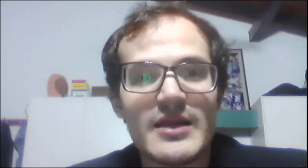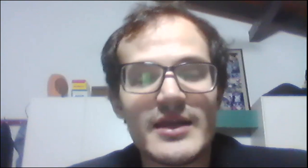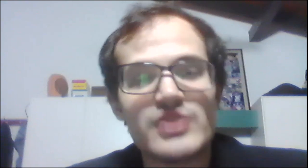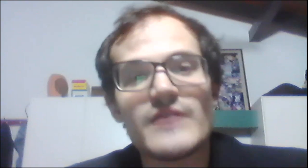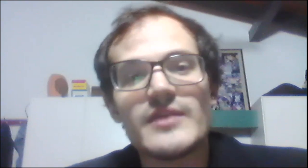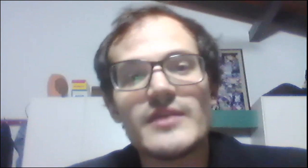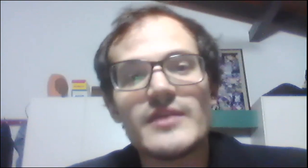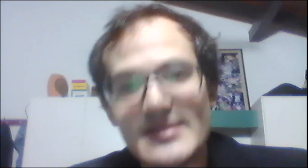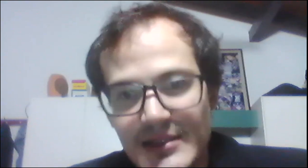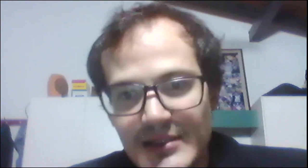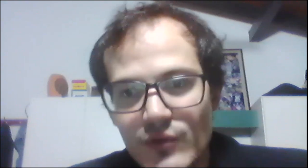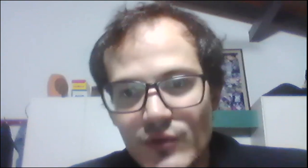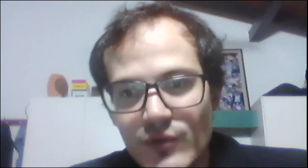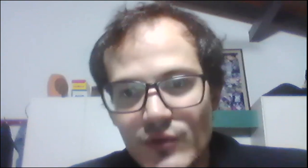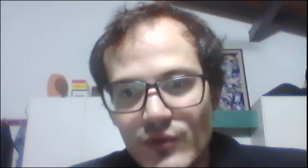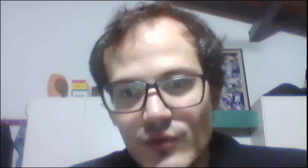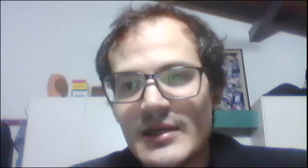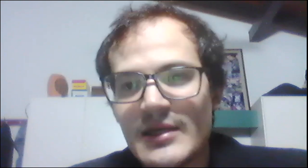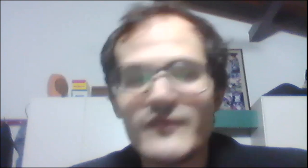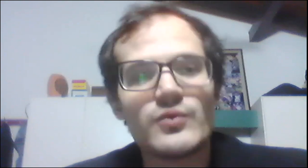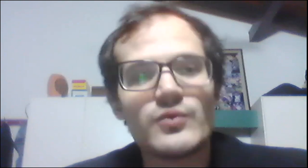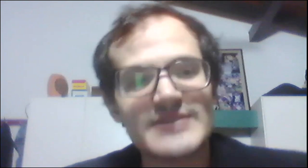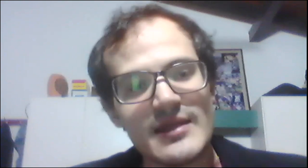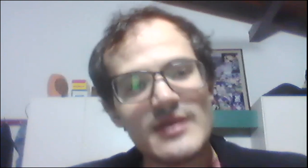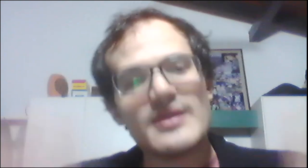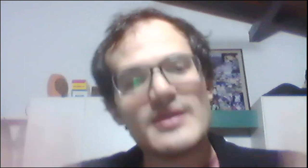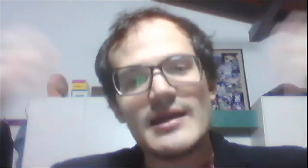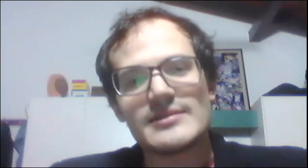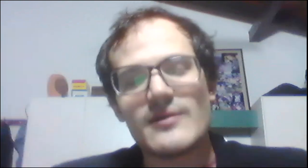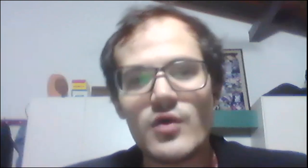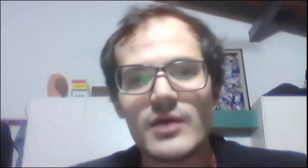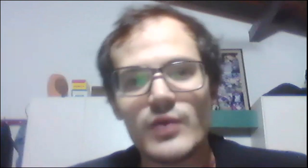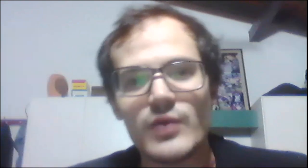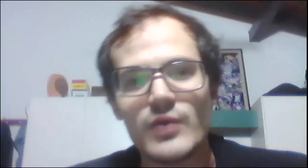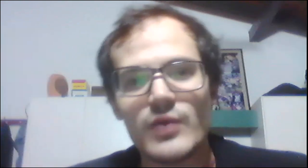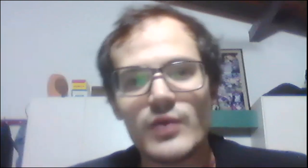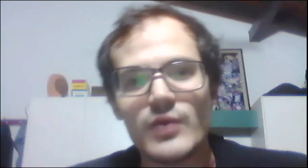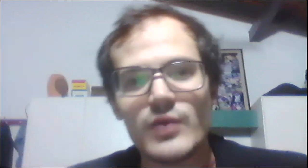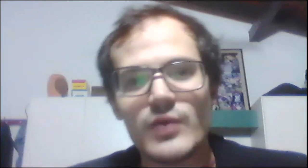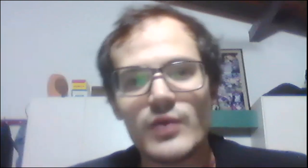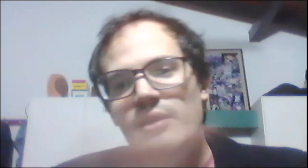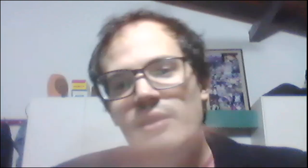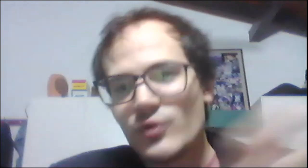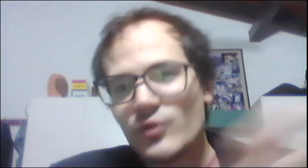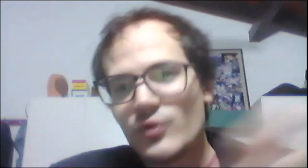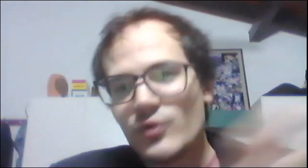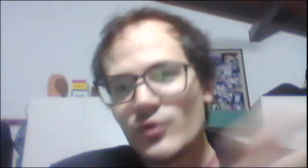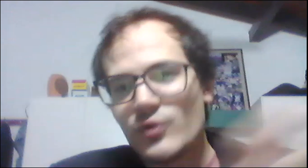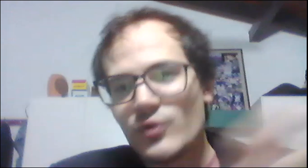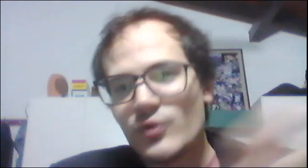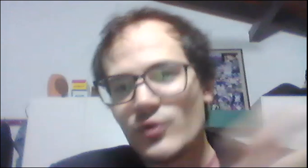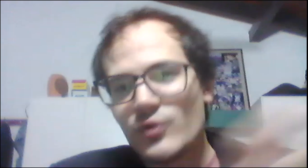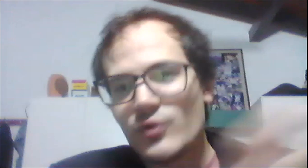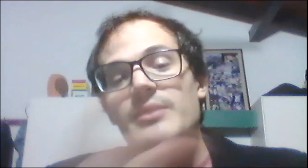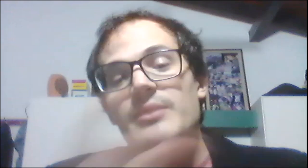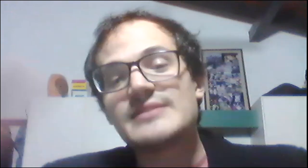tenga derecho a defenderse ante tribunales, en fin, una serie de ideales que buscan una vida mejor. O sea, no una independencia porque sí,